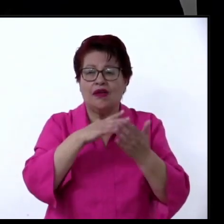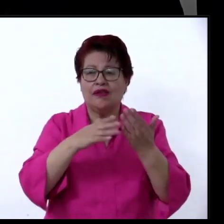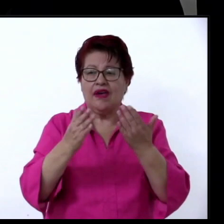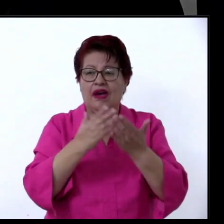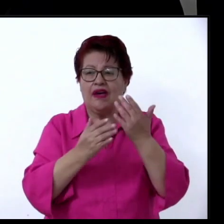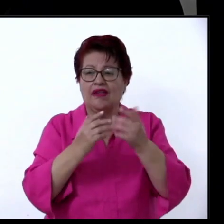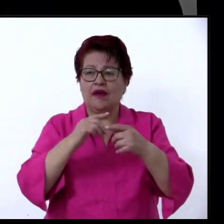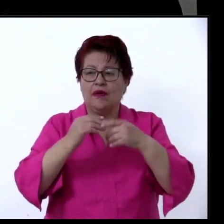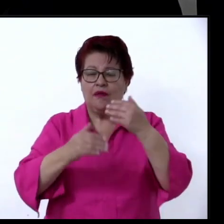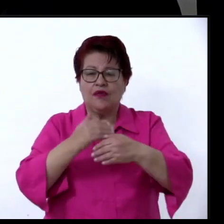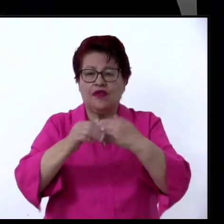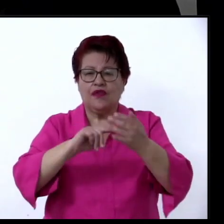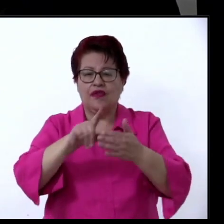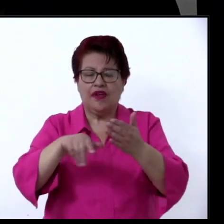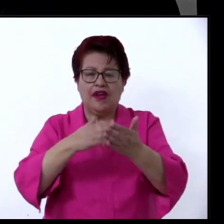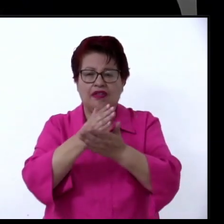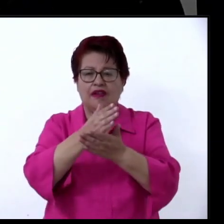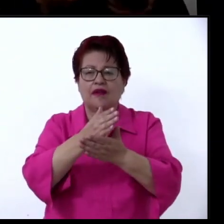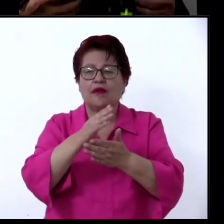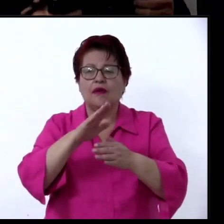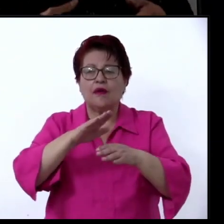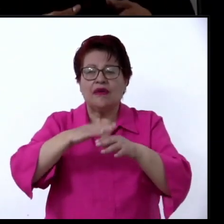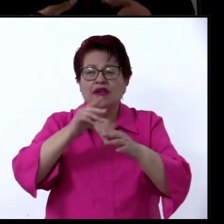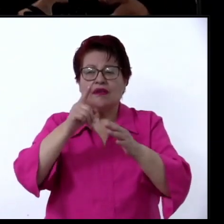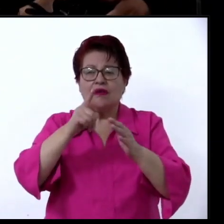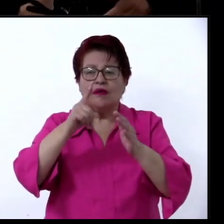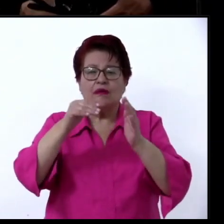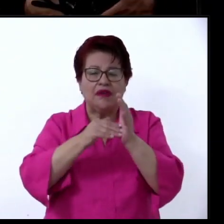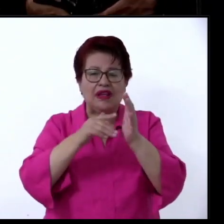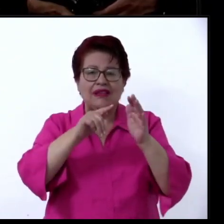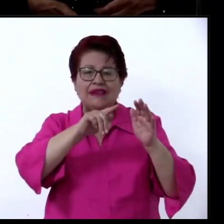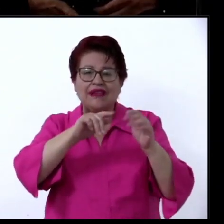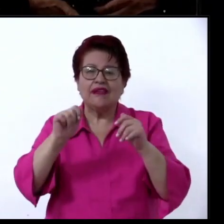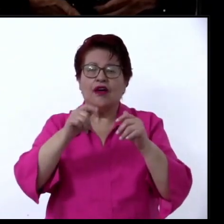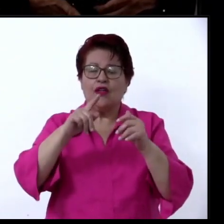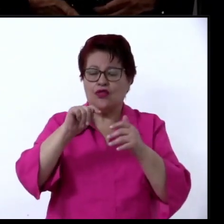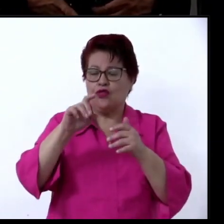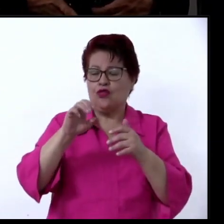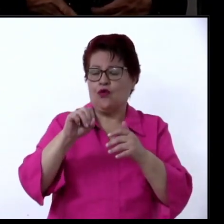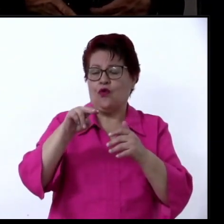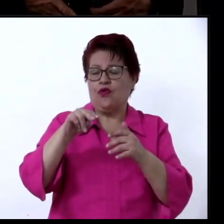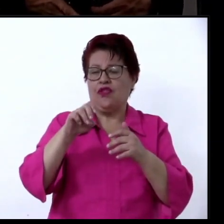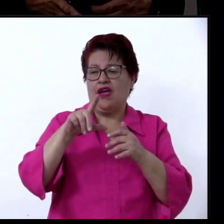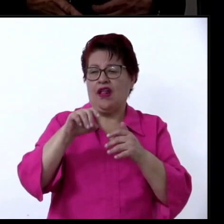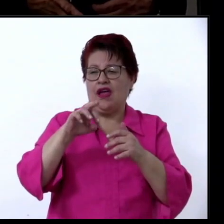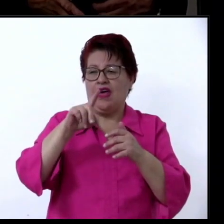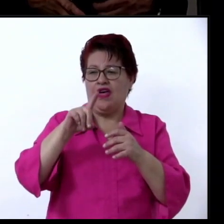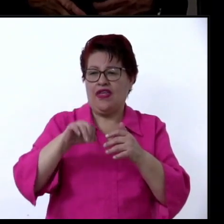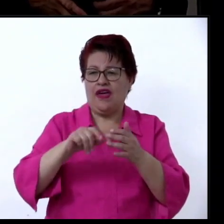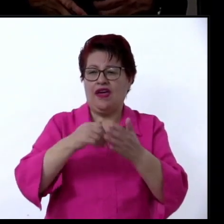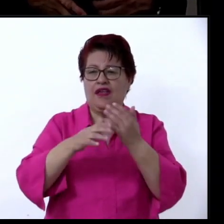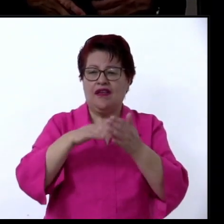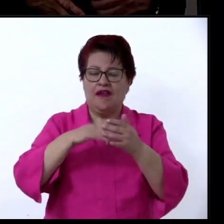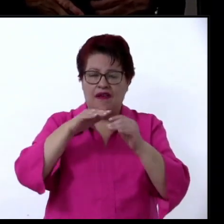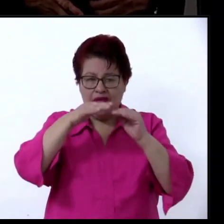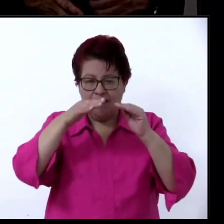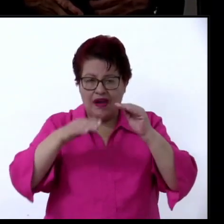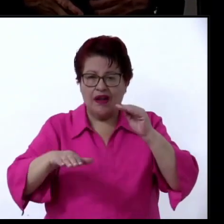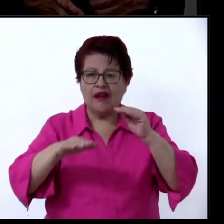realizan procesos de intervención. Más de 1.700 toneladas de basura fueron retiradas de las